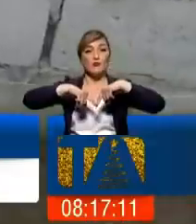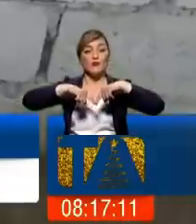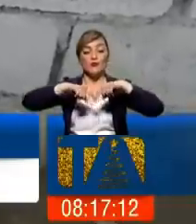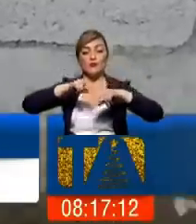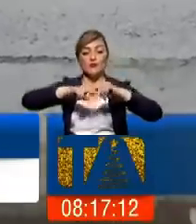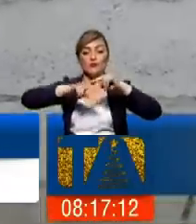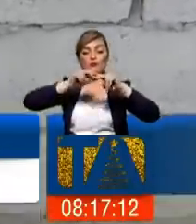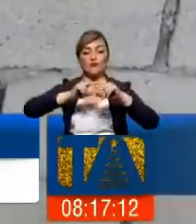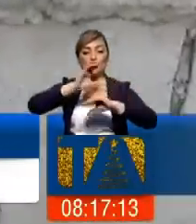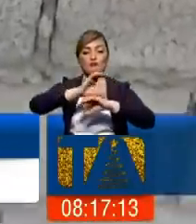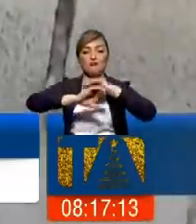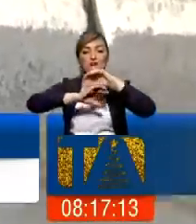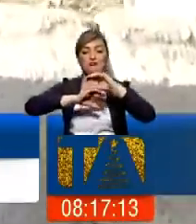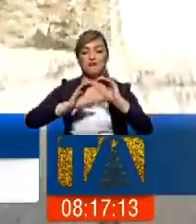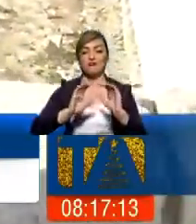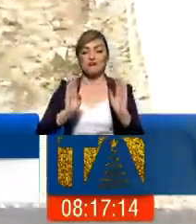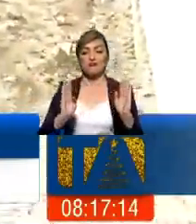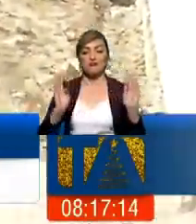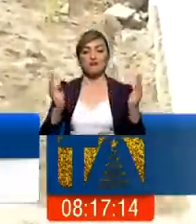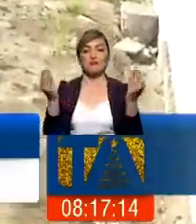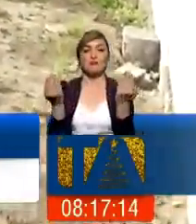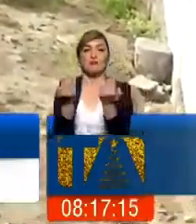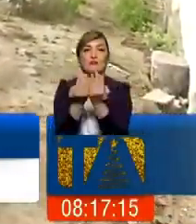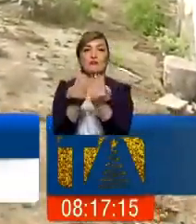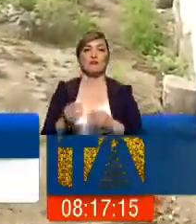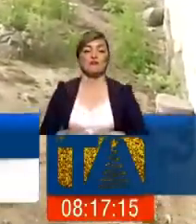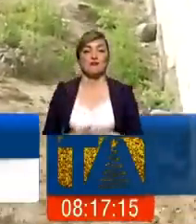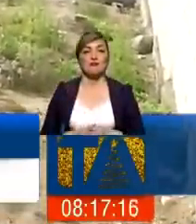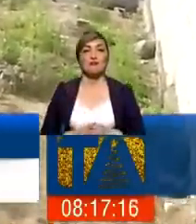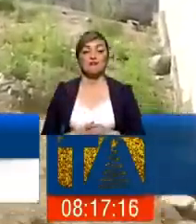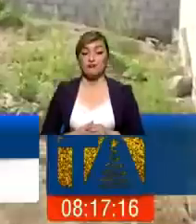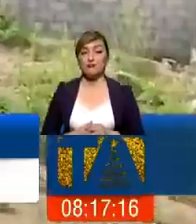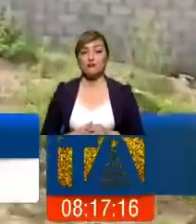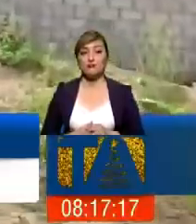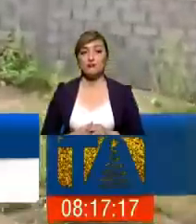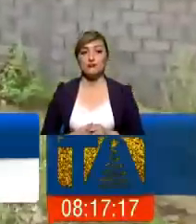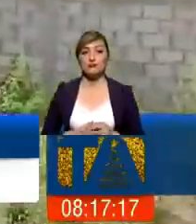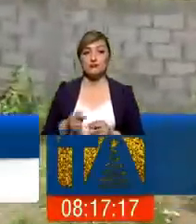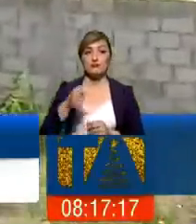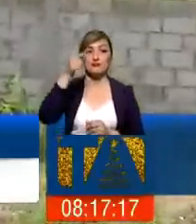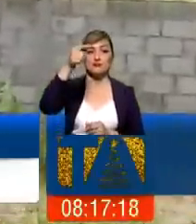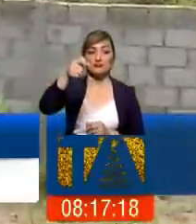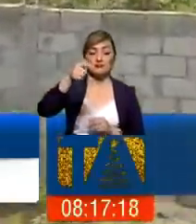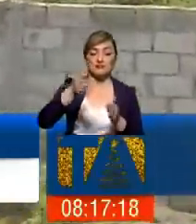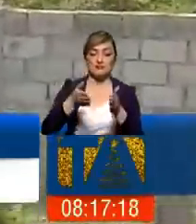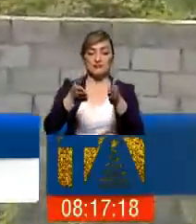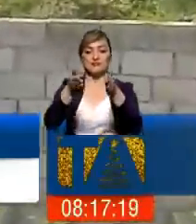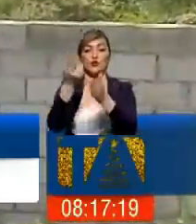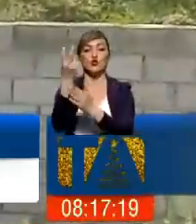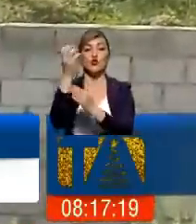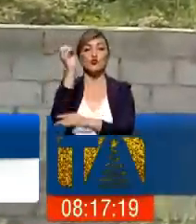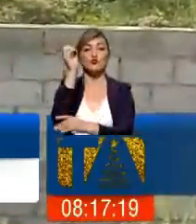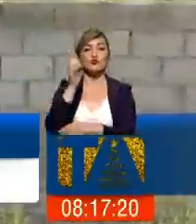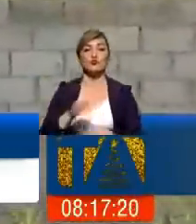este terreno, porque pasado por ambos lados, continúa de lado y lado la vía esta, la calle 12 de octubre. Así que